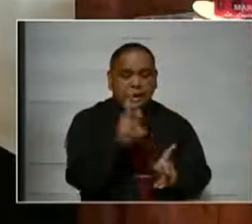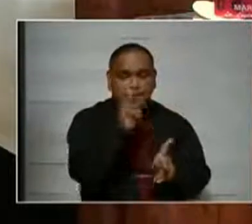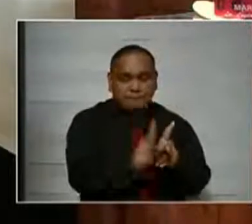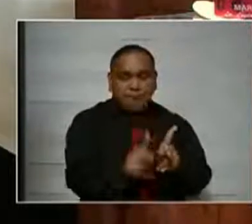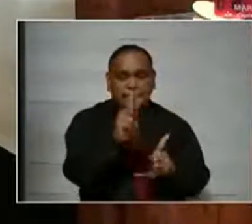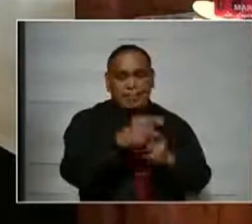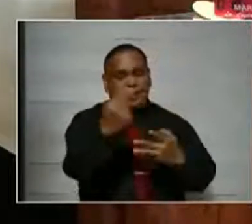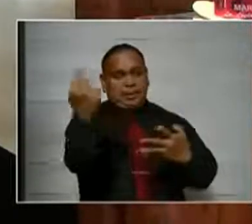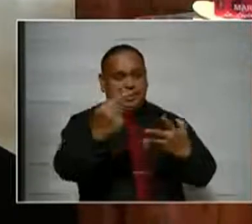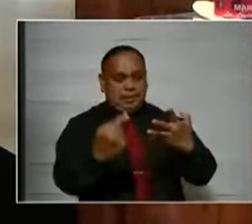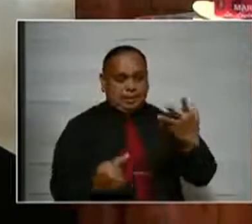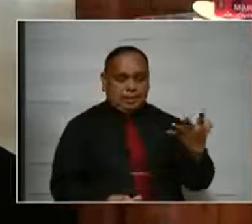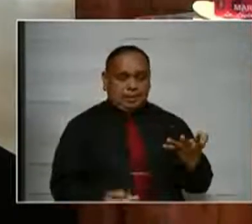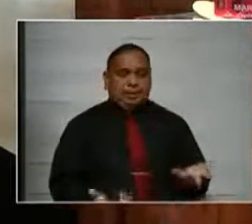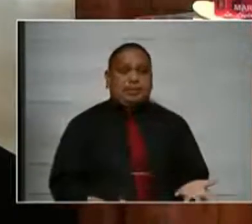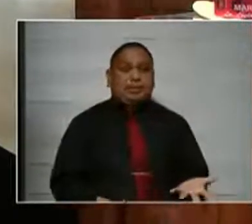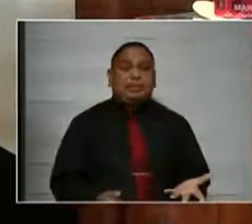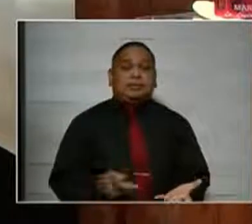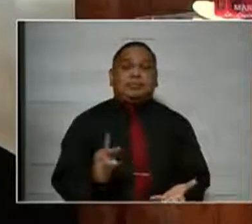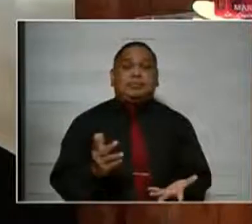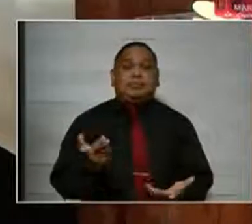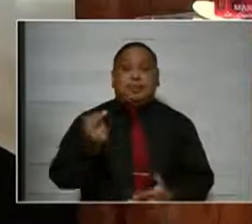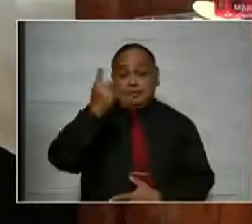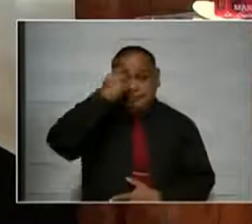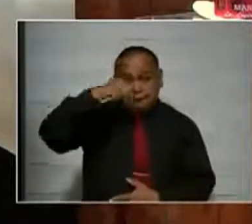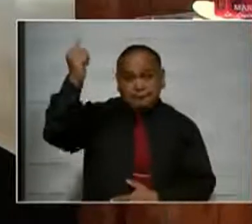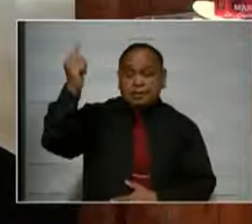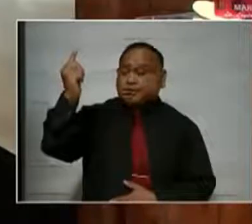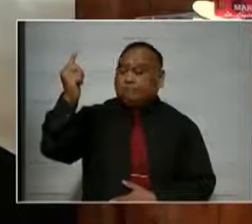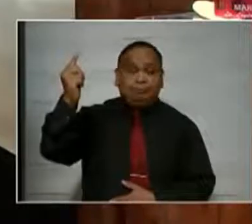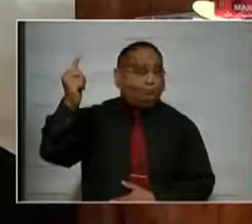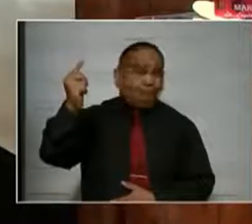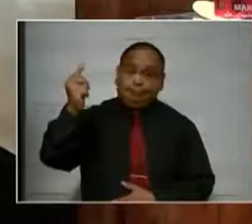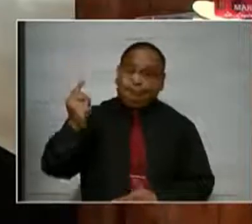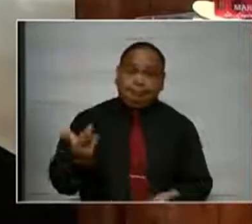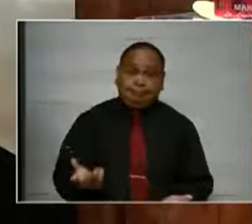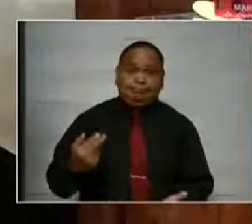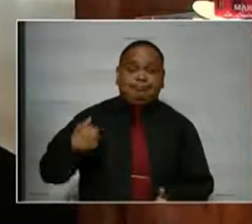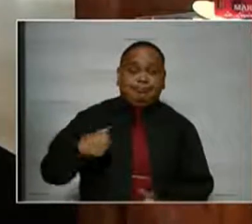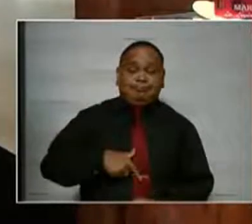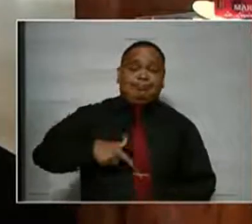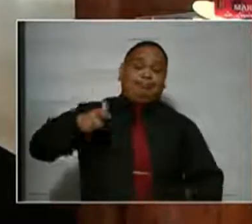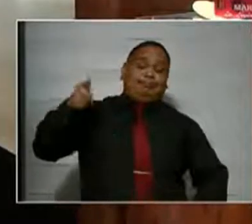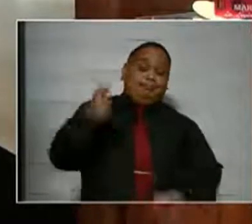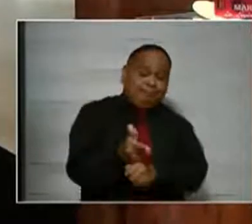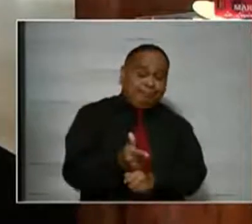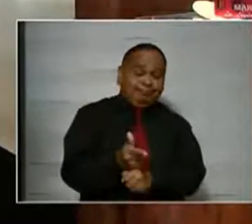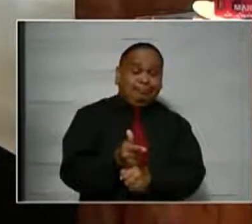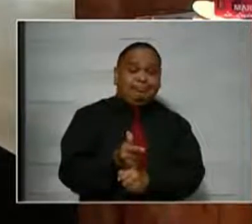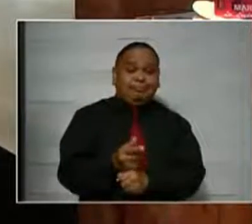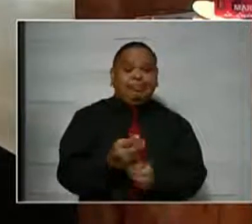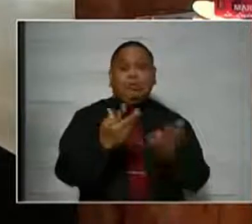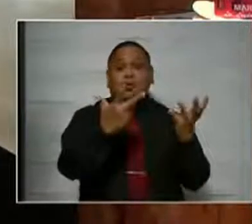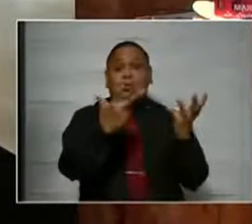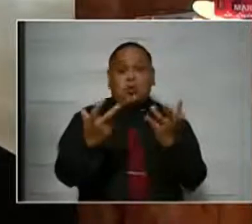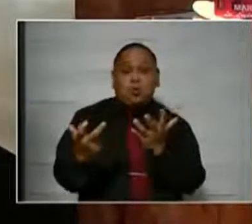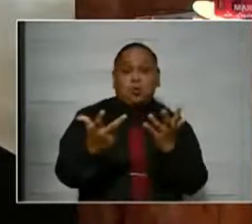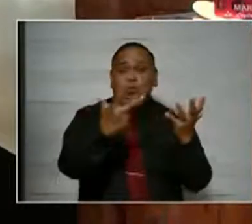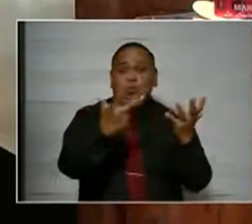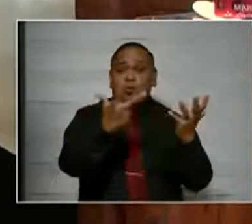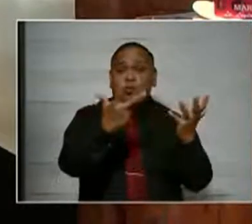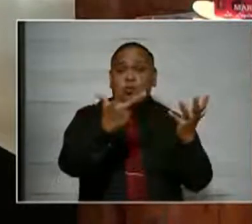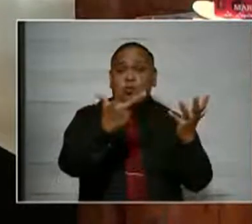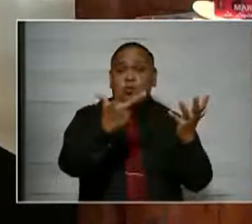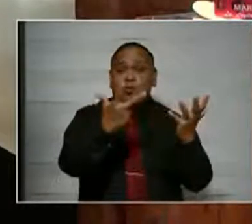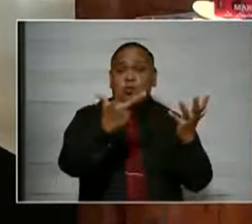se cuele Entonces vamos lento Entonces no ha sido fácil y entonces pues vamos encontrando otros personajes estas 800 son de diferentes